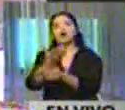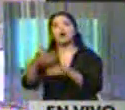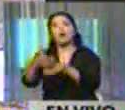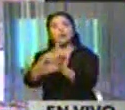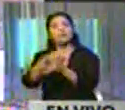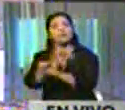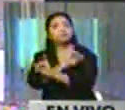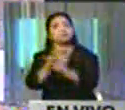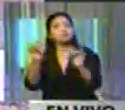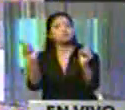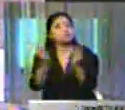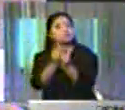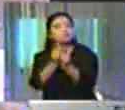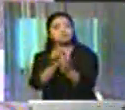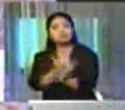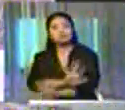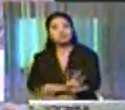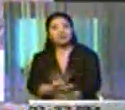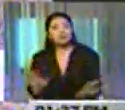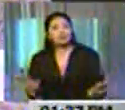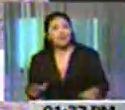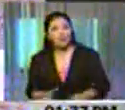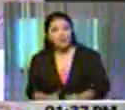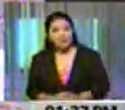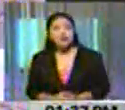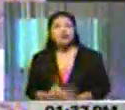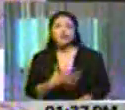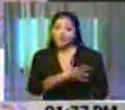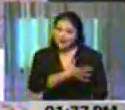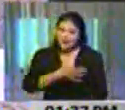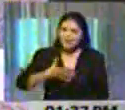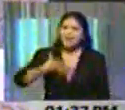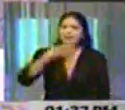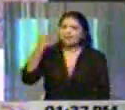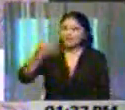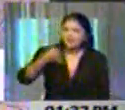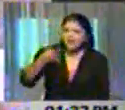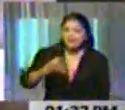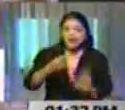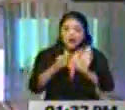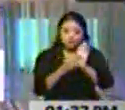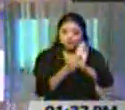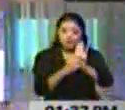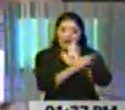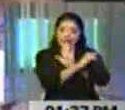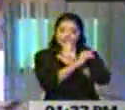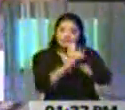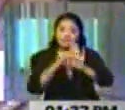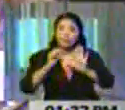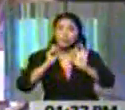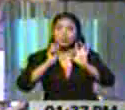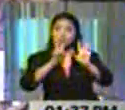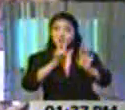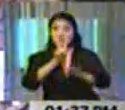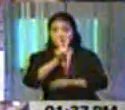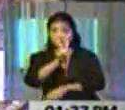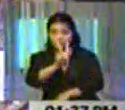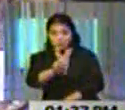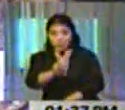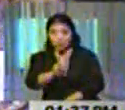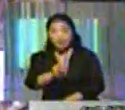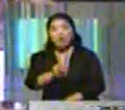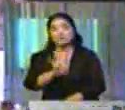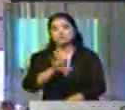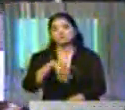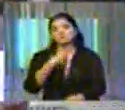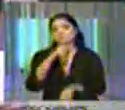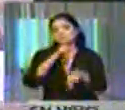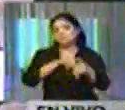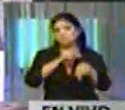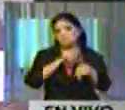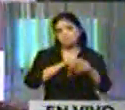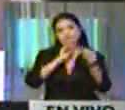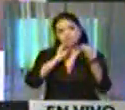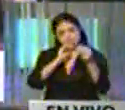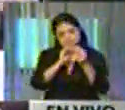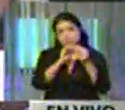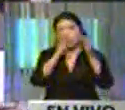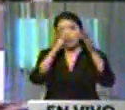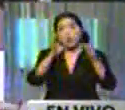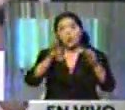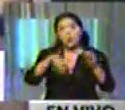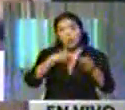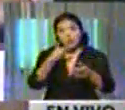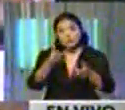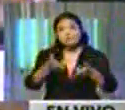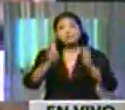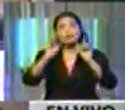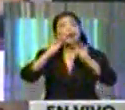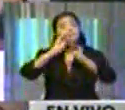todo. Si hubieran querido realmente activar el artículo 72, lo hubieran hecho en el lapso en que hubiera podido ser